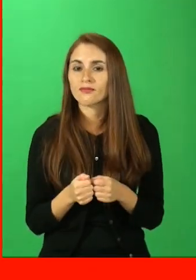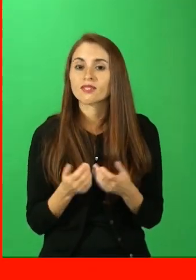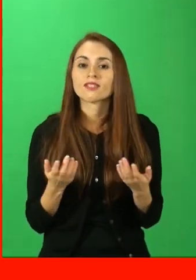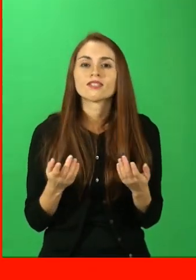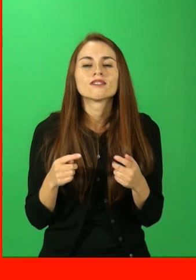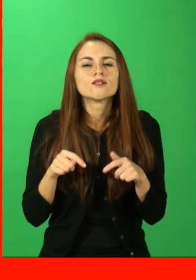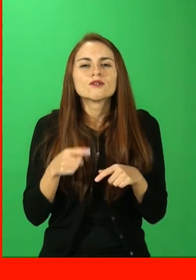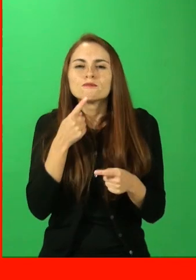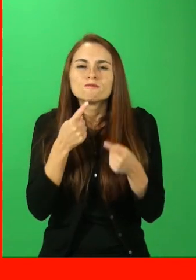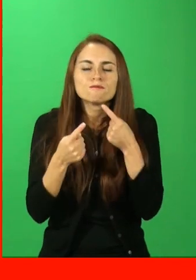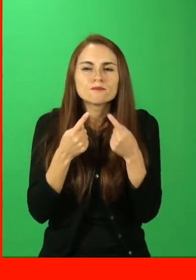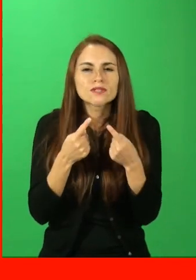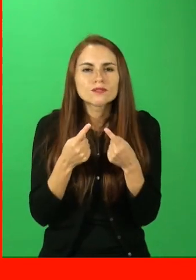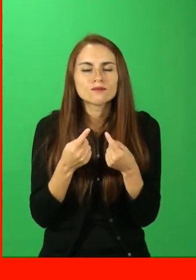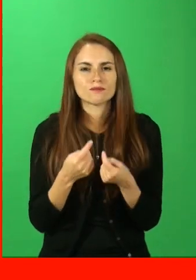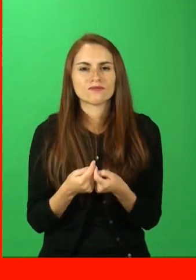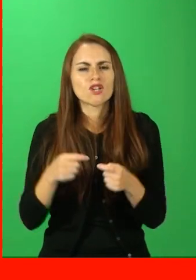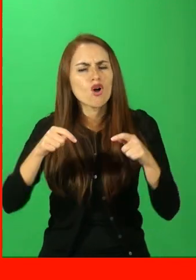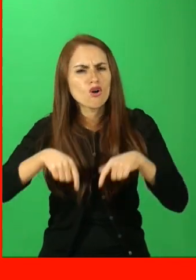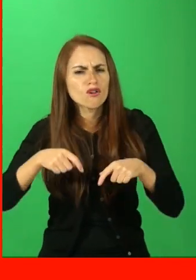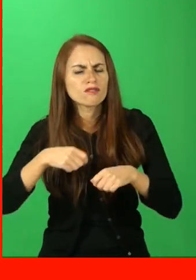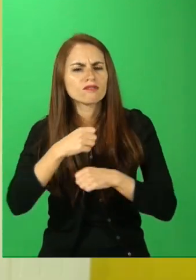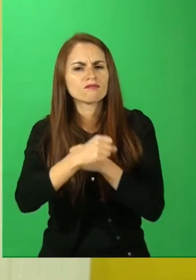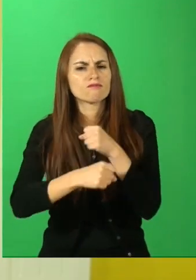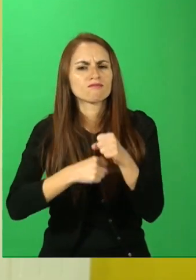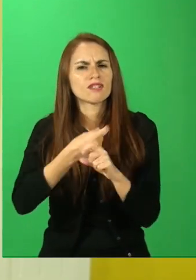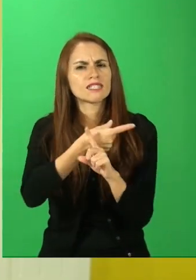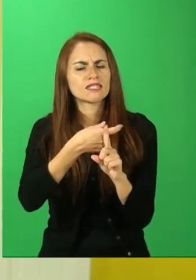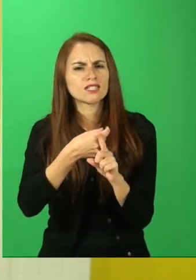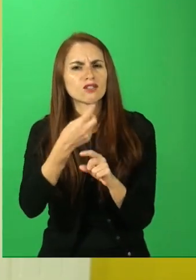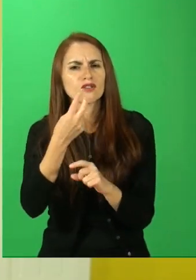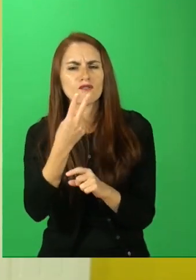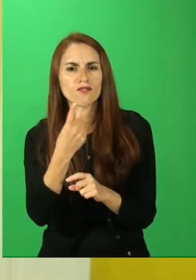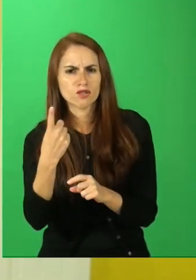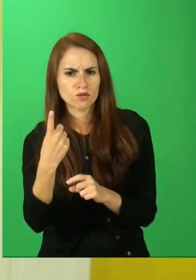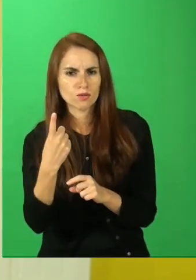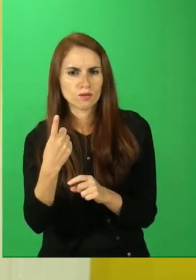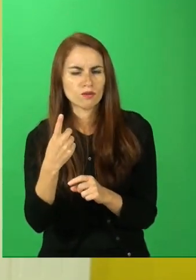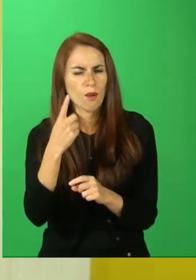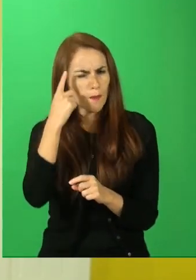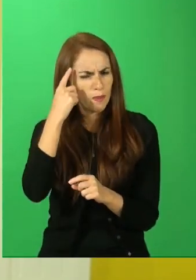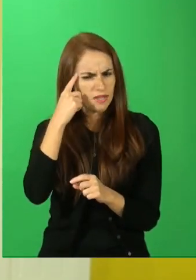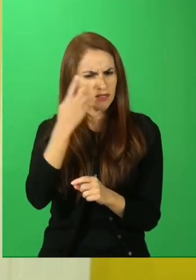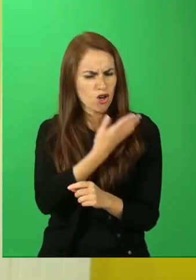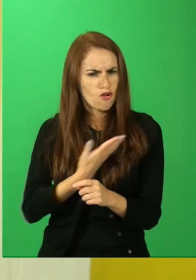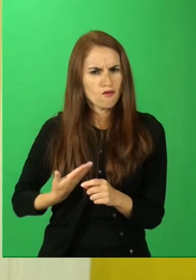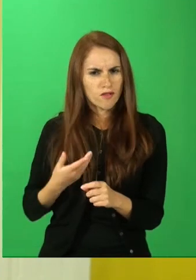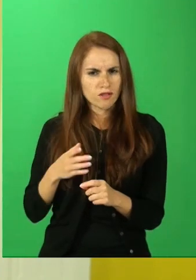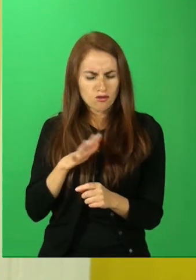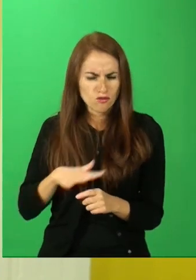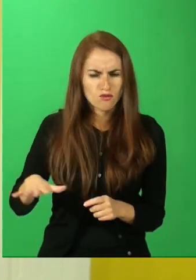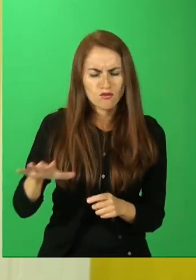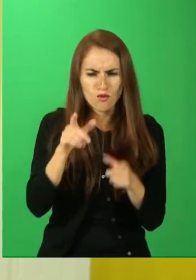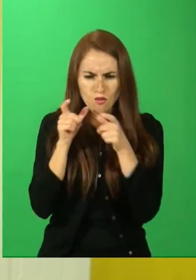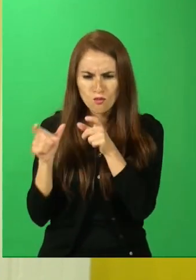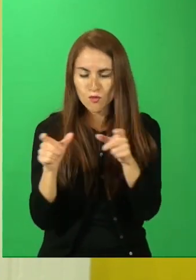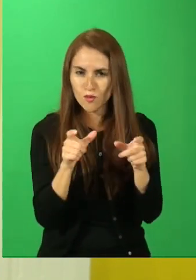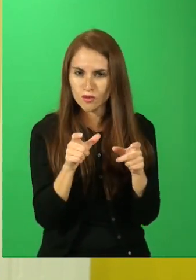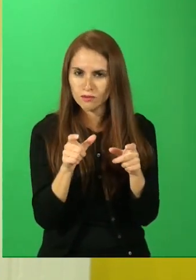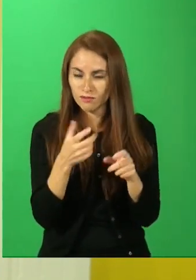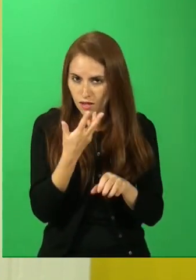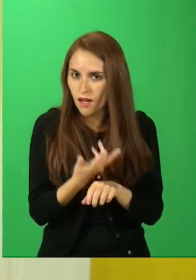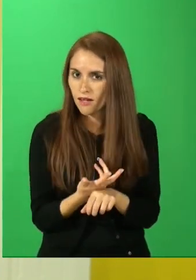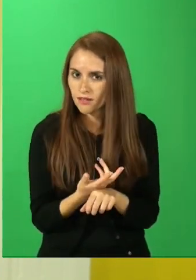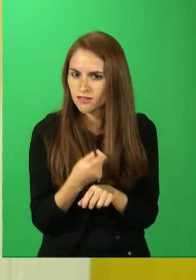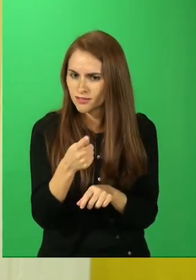preguntas. Hoy, en pleno siglo XXI, ¿existen todavía gobiernos totalitarios? Y si existen, ¿me podrían